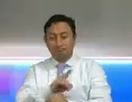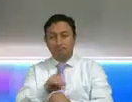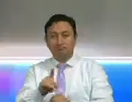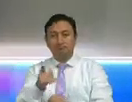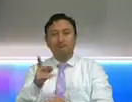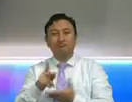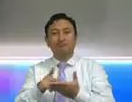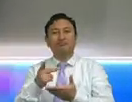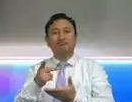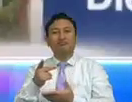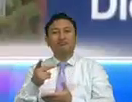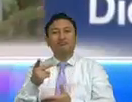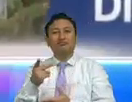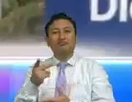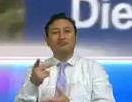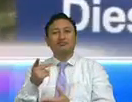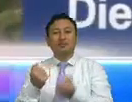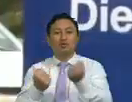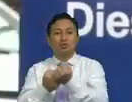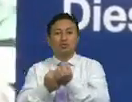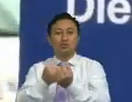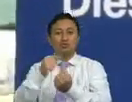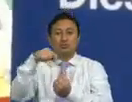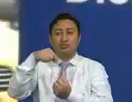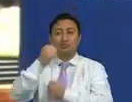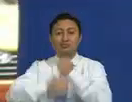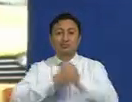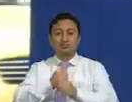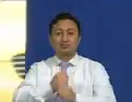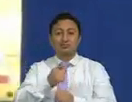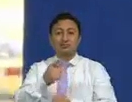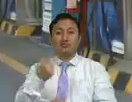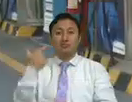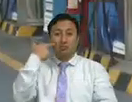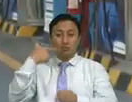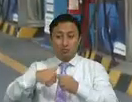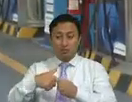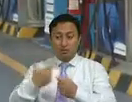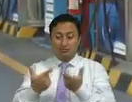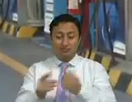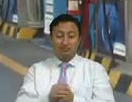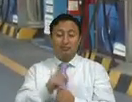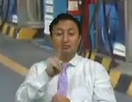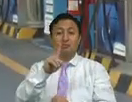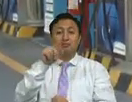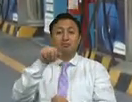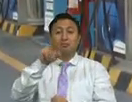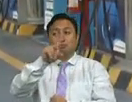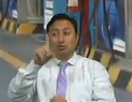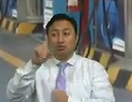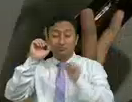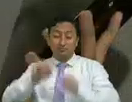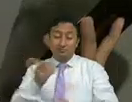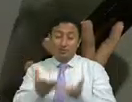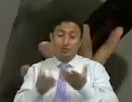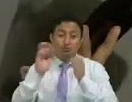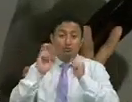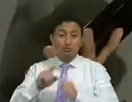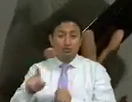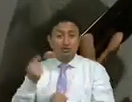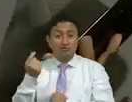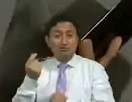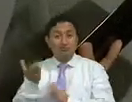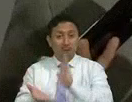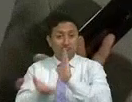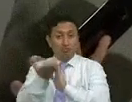subsidio a combustibles durante el 2019 y 2020 aunque para el 2021 podría ser un objetivo entonces hay que ver